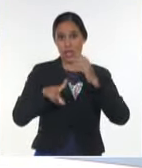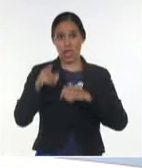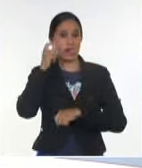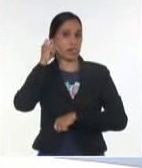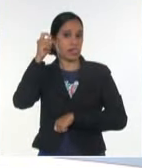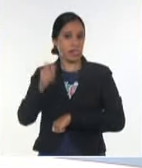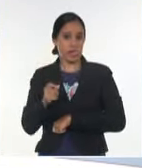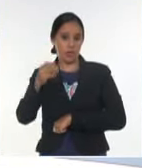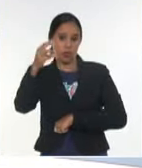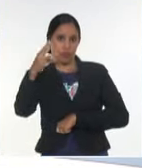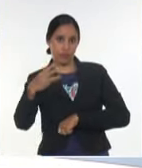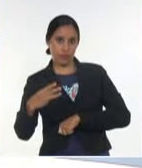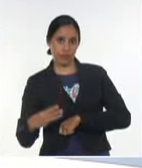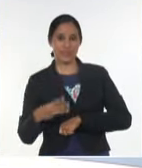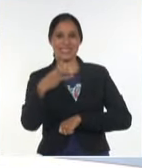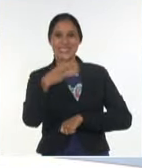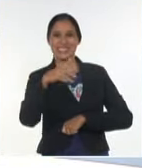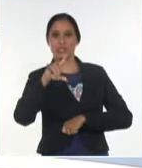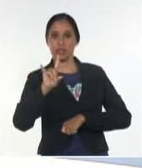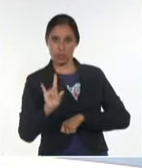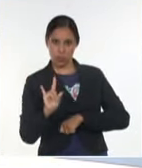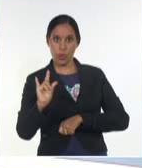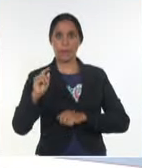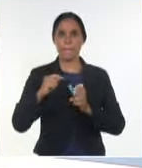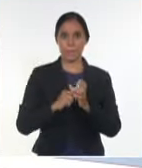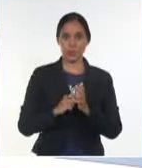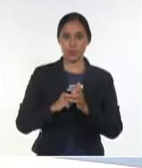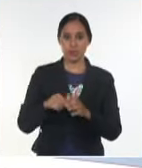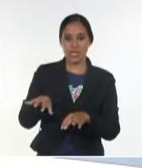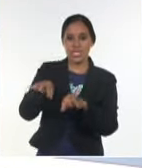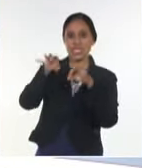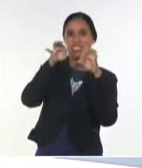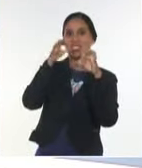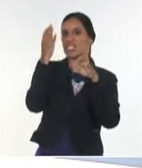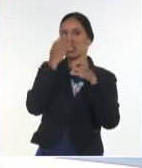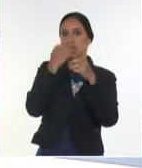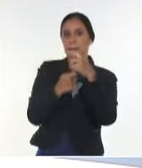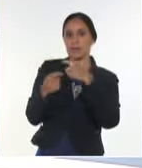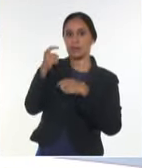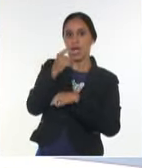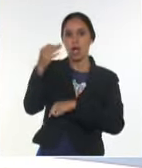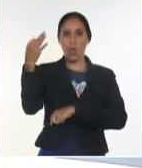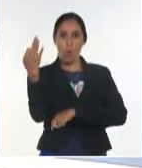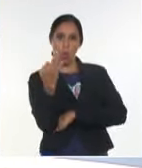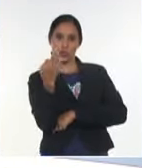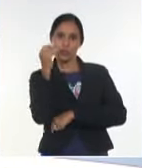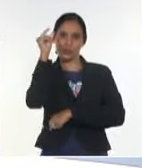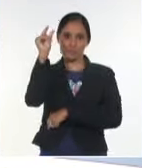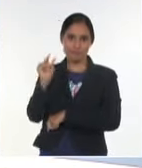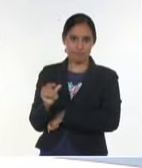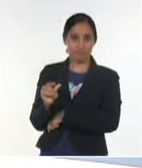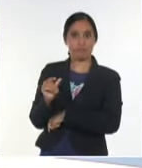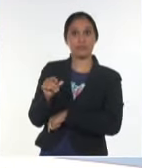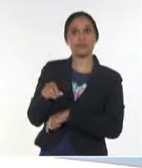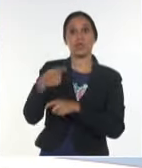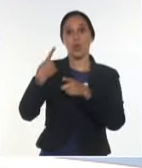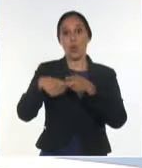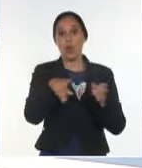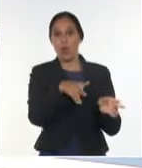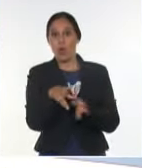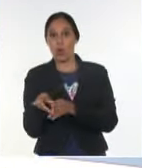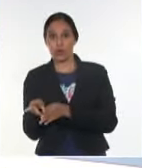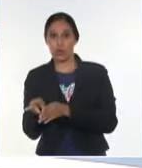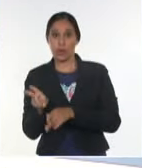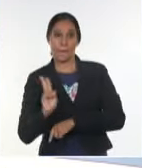competencia y accedían a la próxima fase las 8 primeras tiradoras. En el tenis de mesa, Daniela Fonseca y José Moisés Campos cayeron